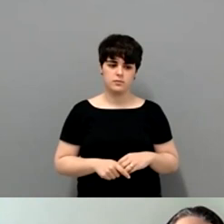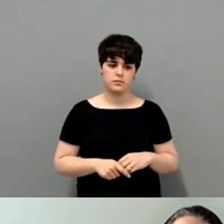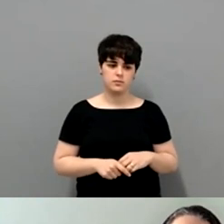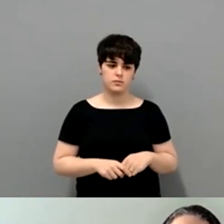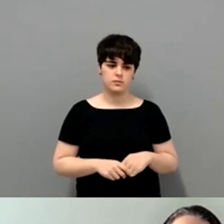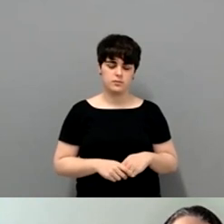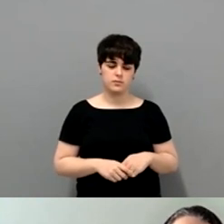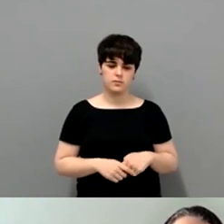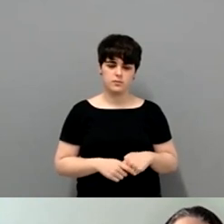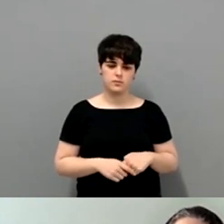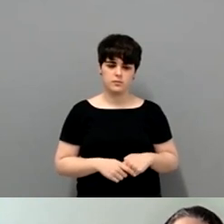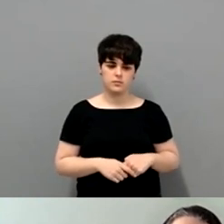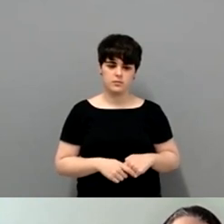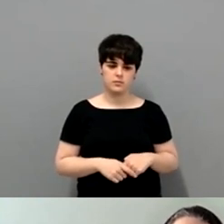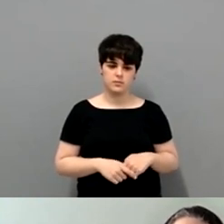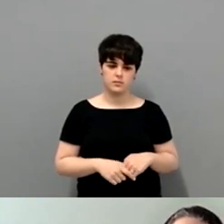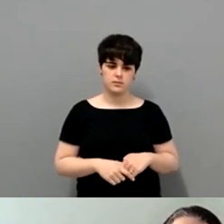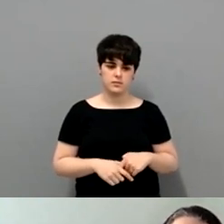para popular.